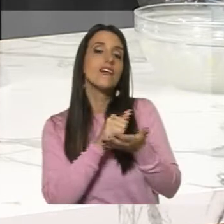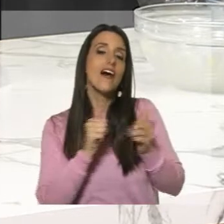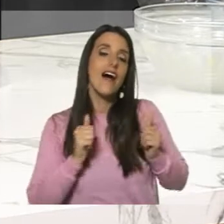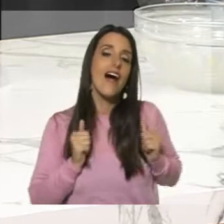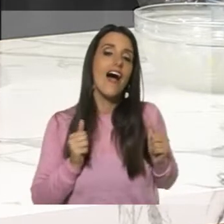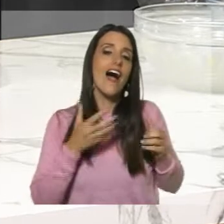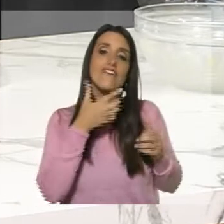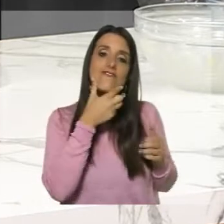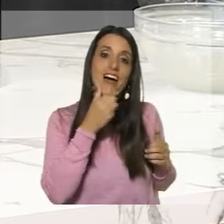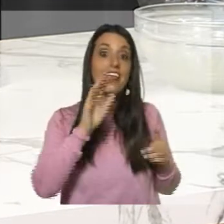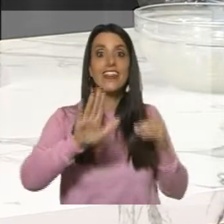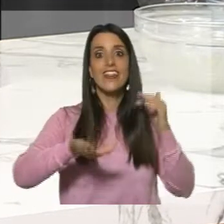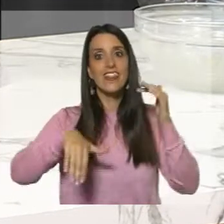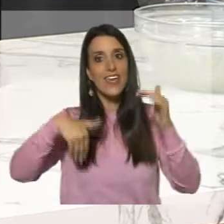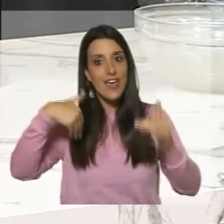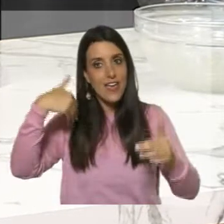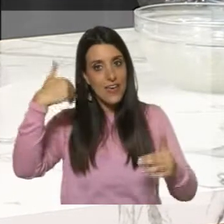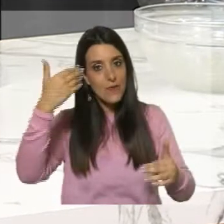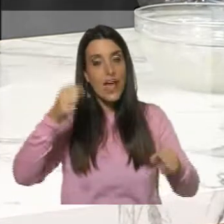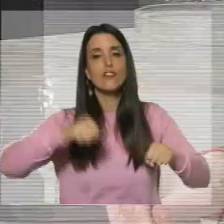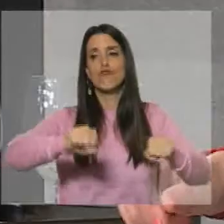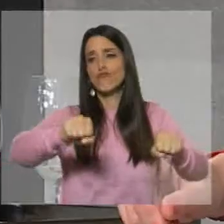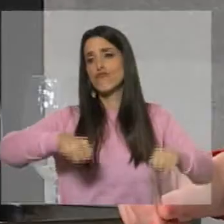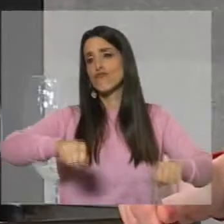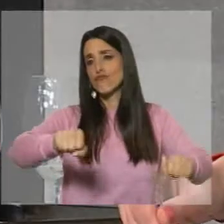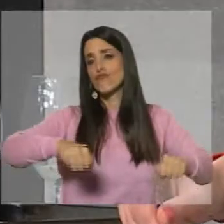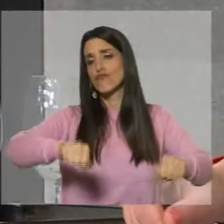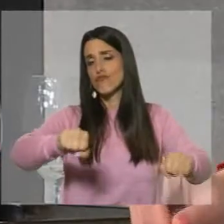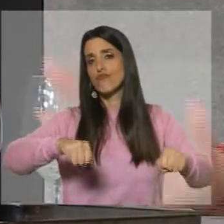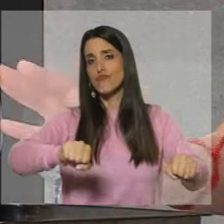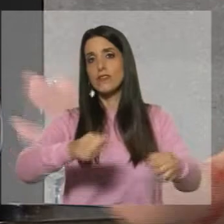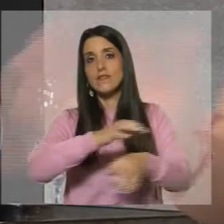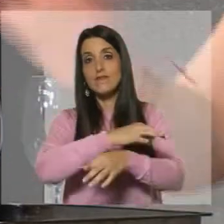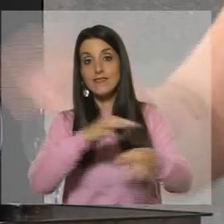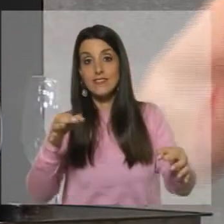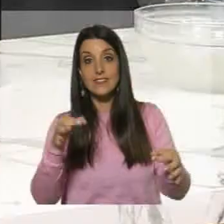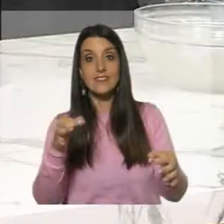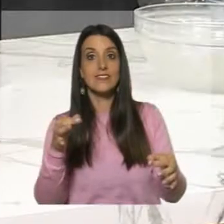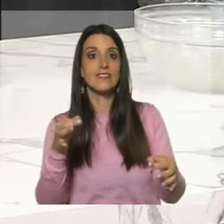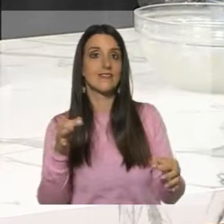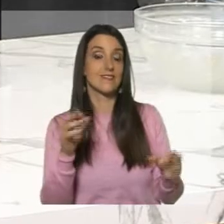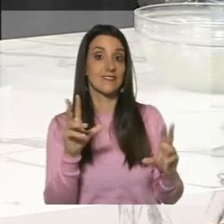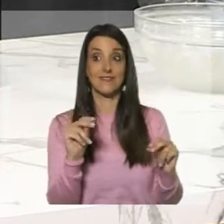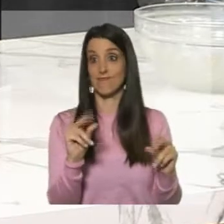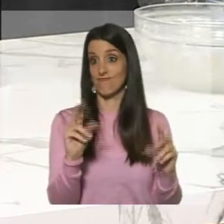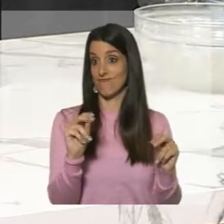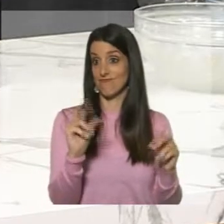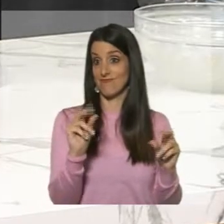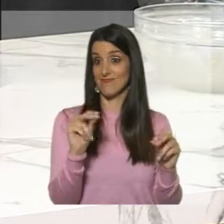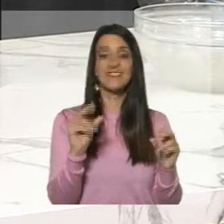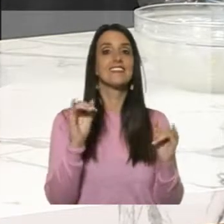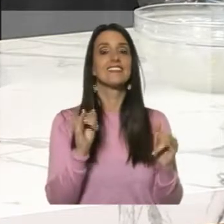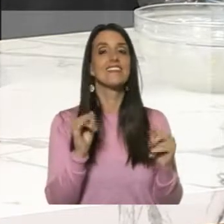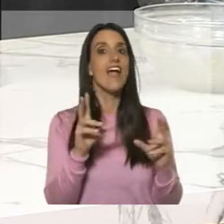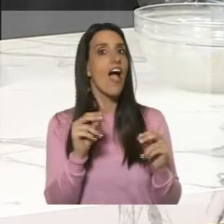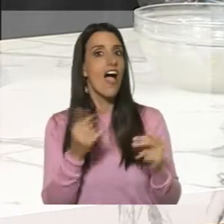distienda, porque después la vamos a súper estirar. Estoy calculando acá a ver si me da la mesada. Si no, no puedo creer. Bien estiradita.